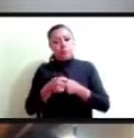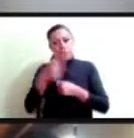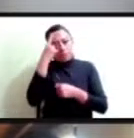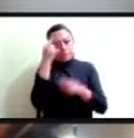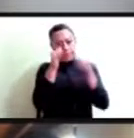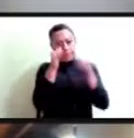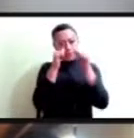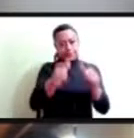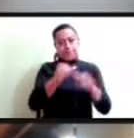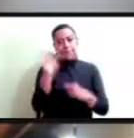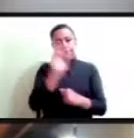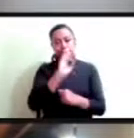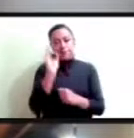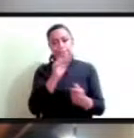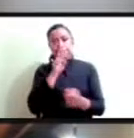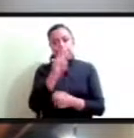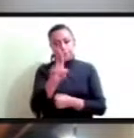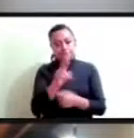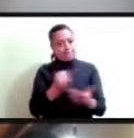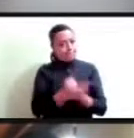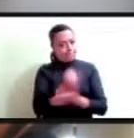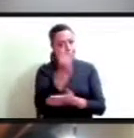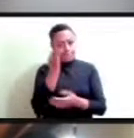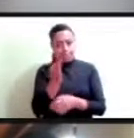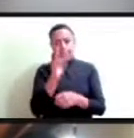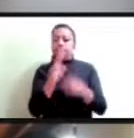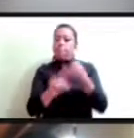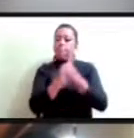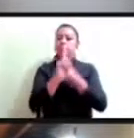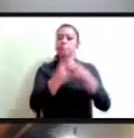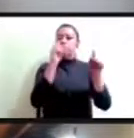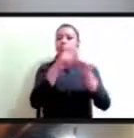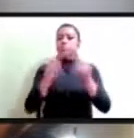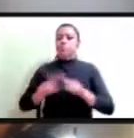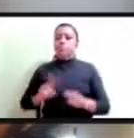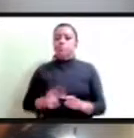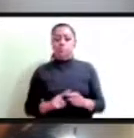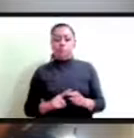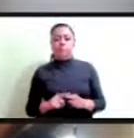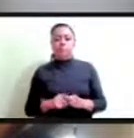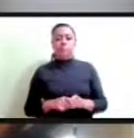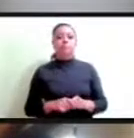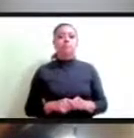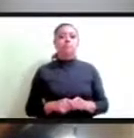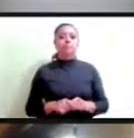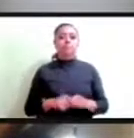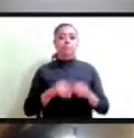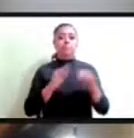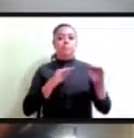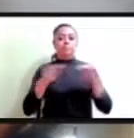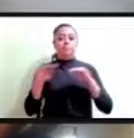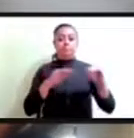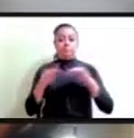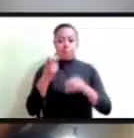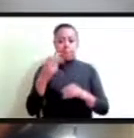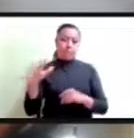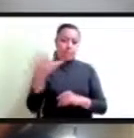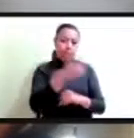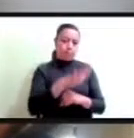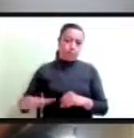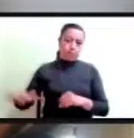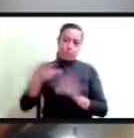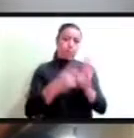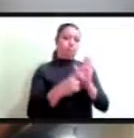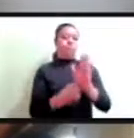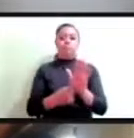caso resolver los problemas de movilidad en esa zona. Presentado por el diputado José